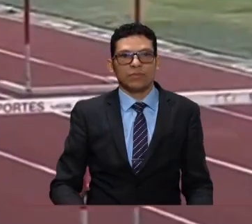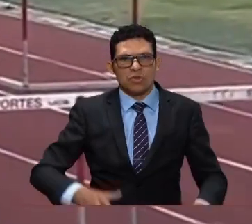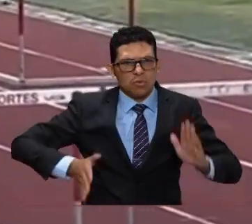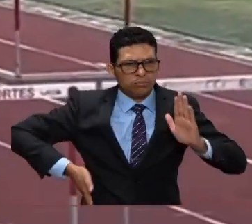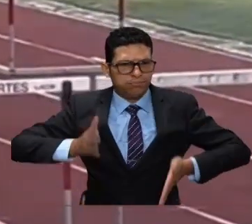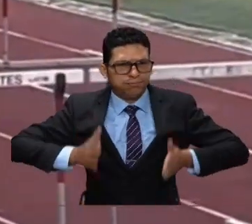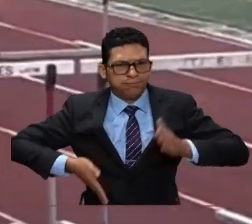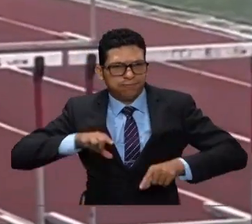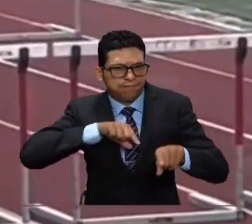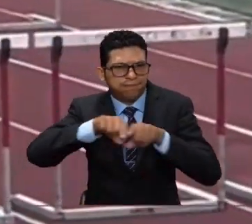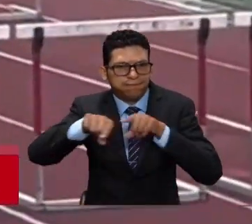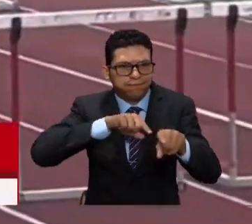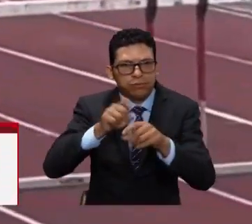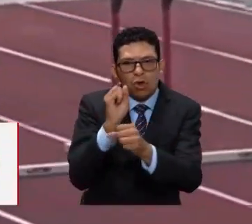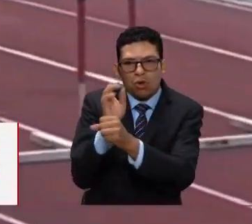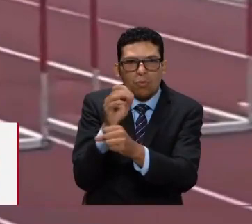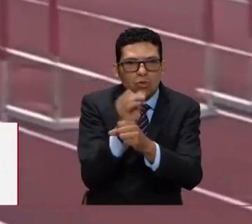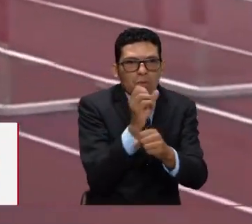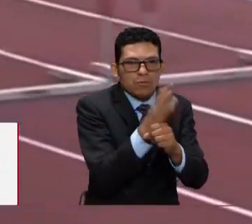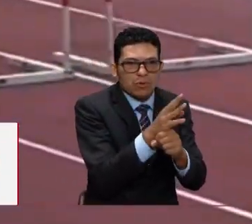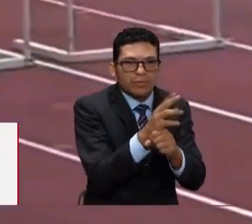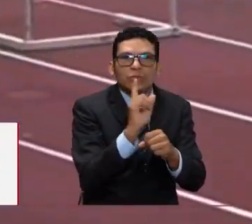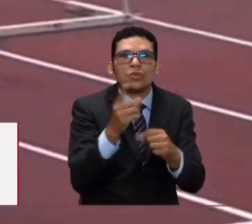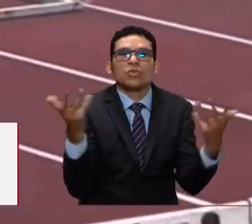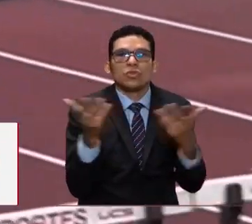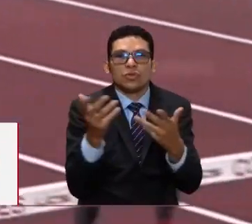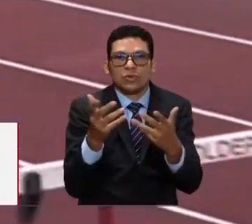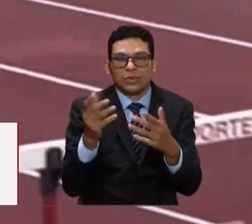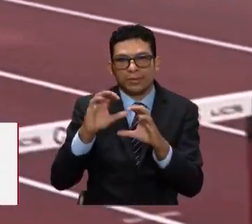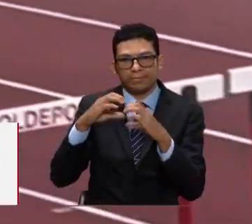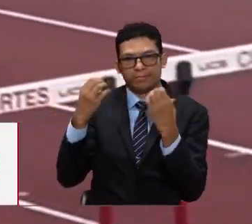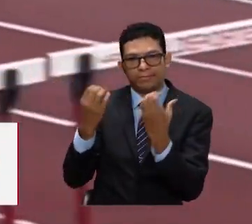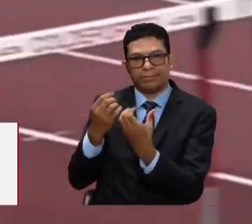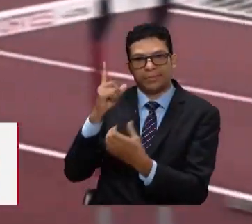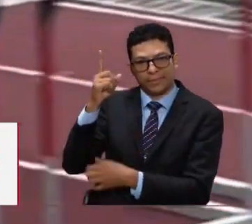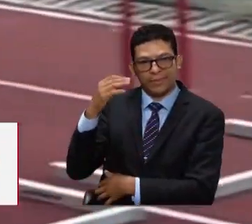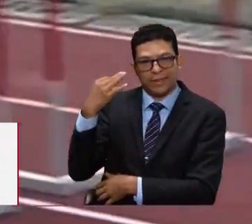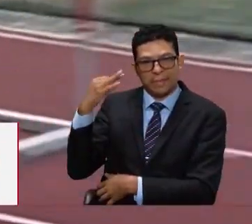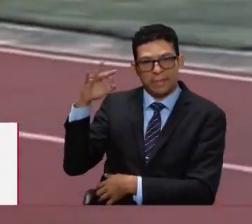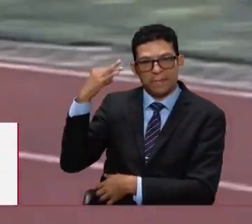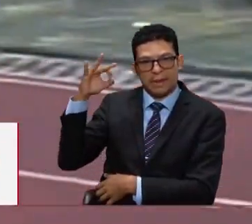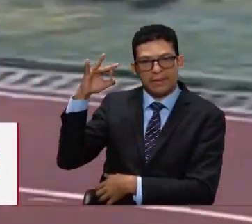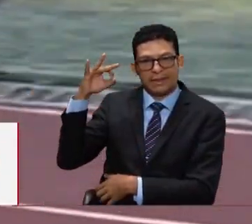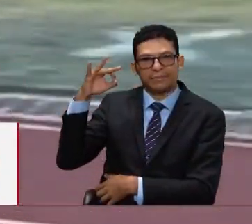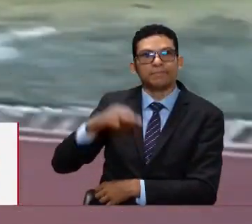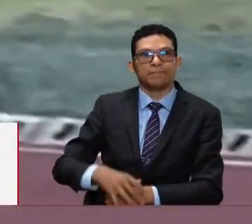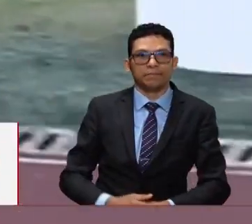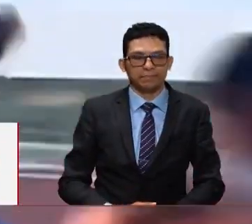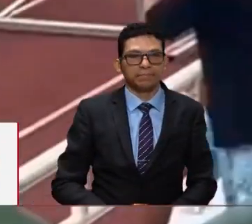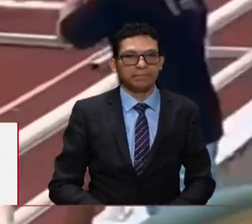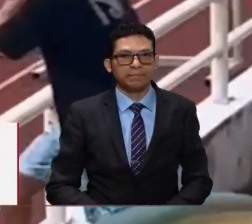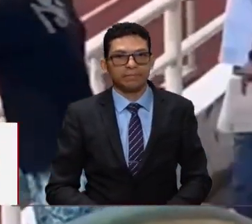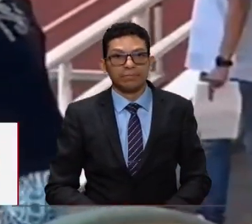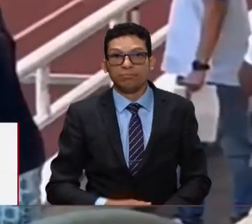Atletismo Interclubes que se llevó a cabo en el Estadio Francisco Rivera Escobar de la ciudad de Palmira.